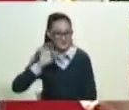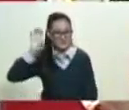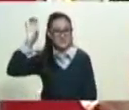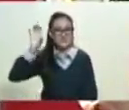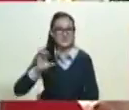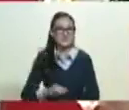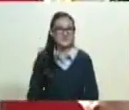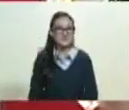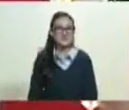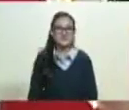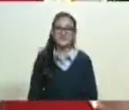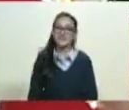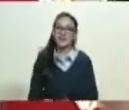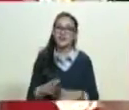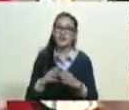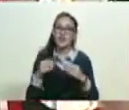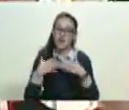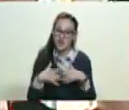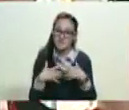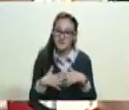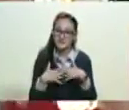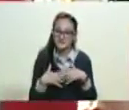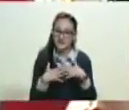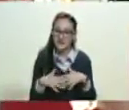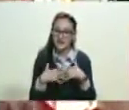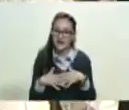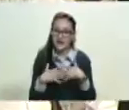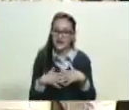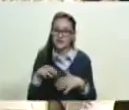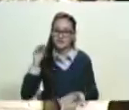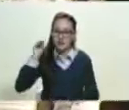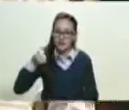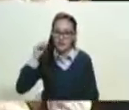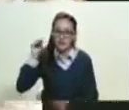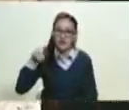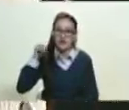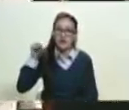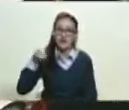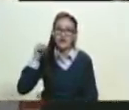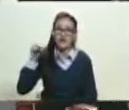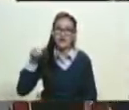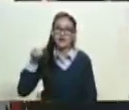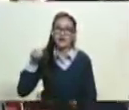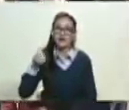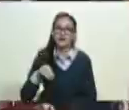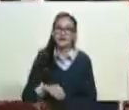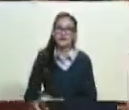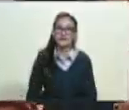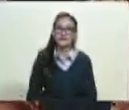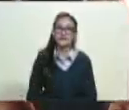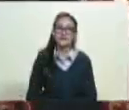patria. A los empresarios aquí representados, los llamamos.